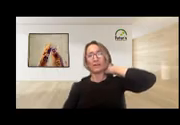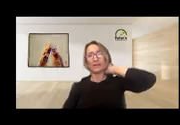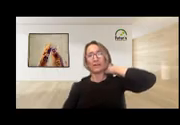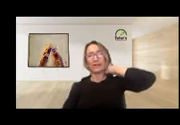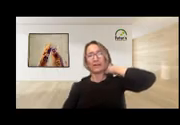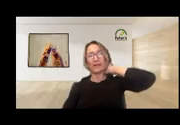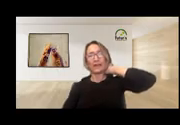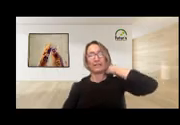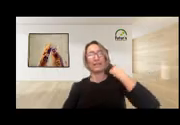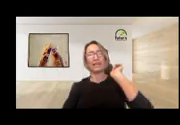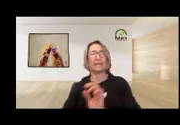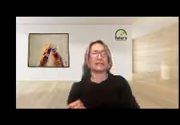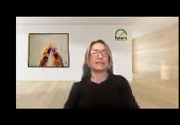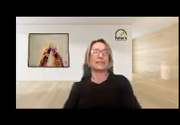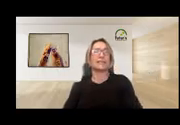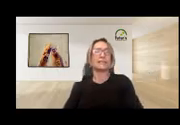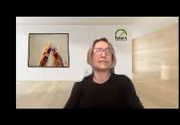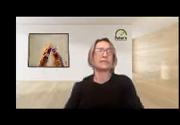encontrado